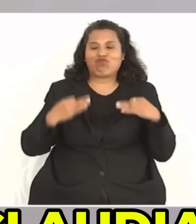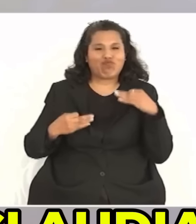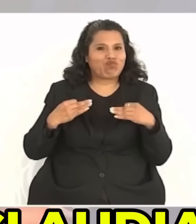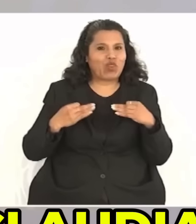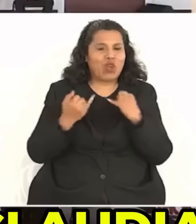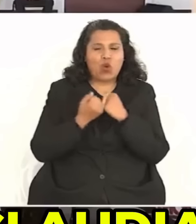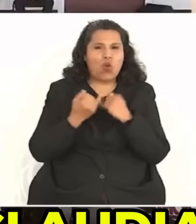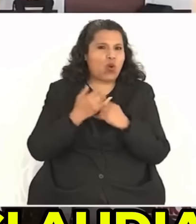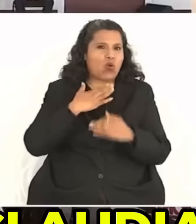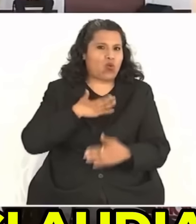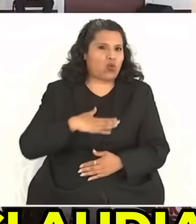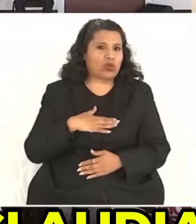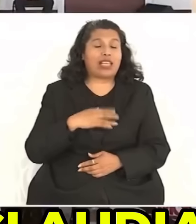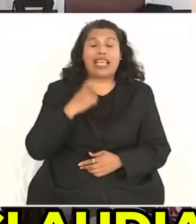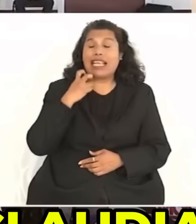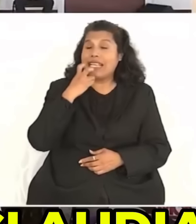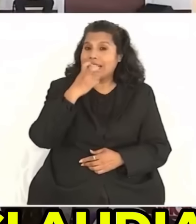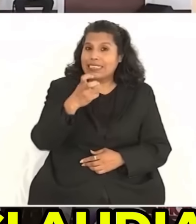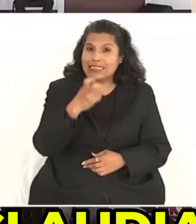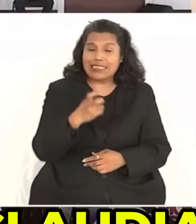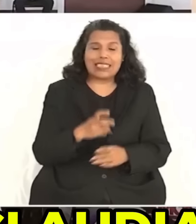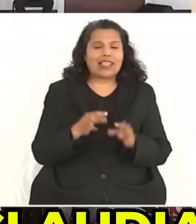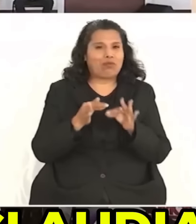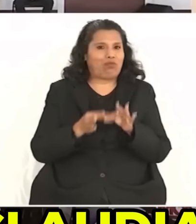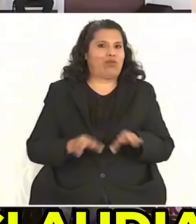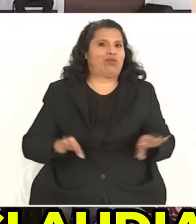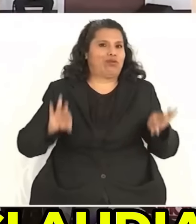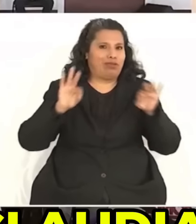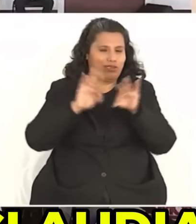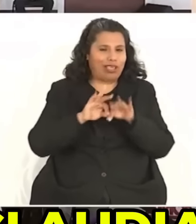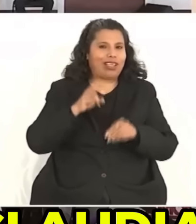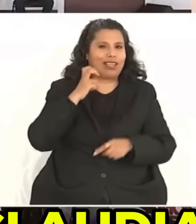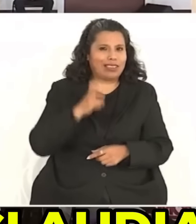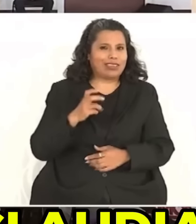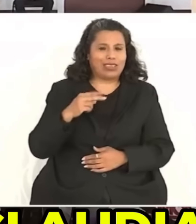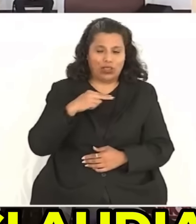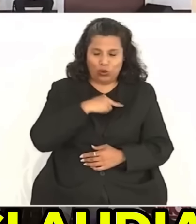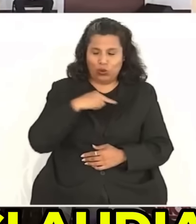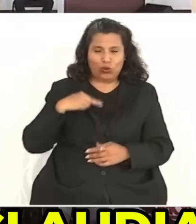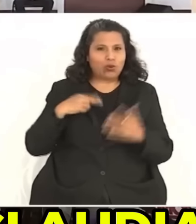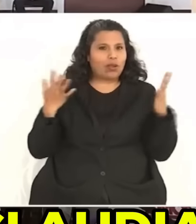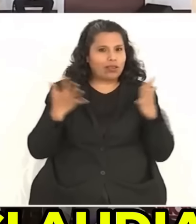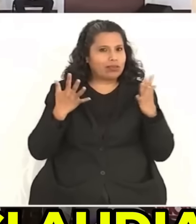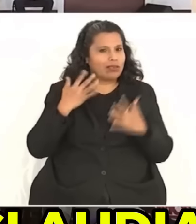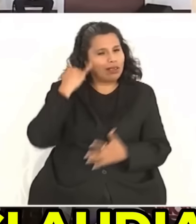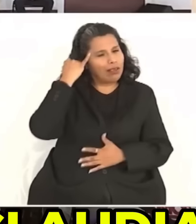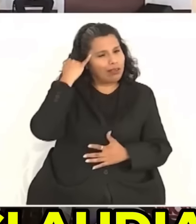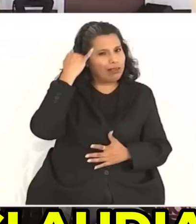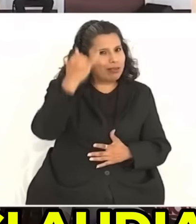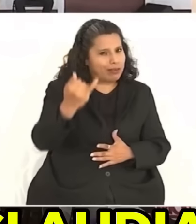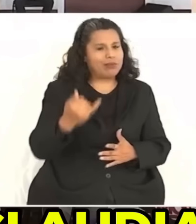país. Esa es la esencia del movimiento del que provenimos.